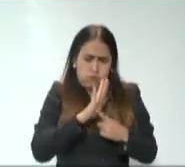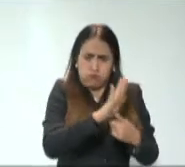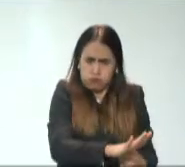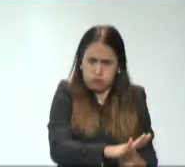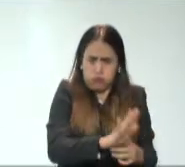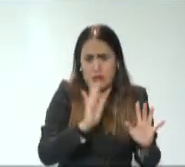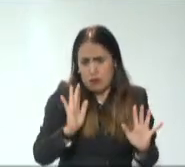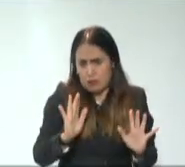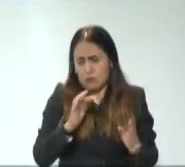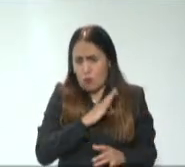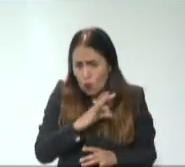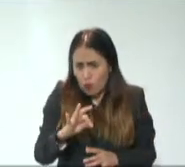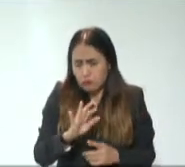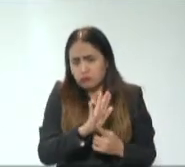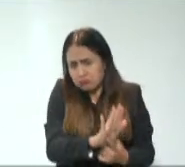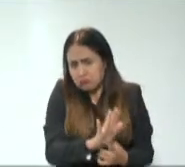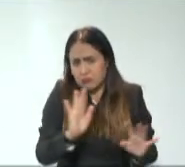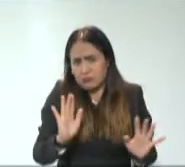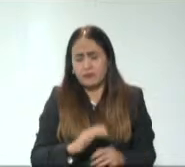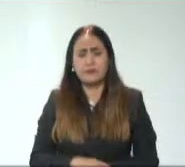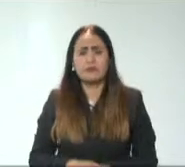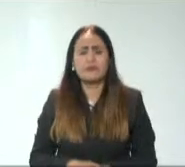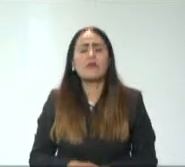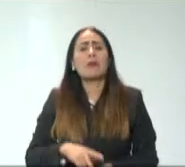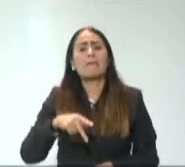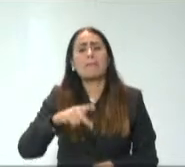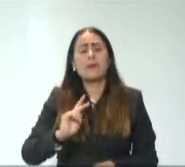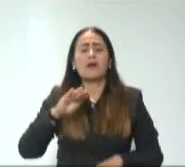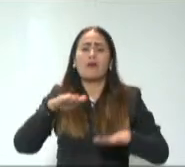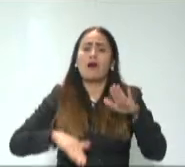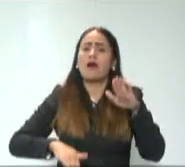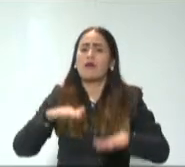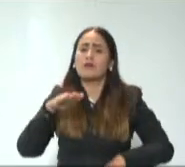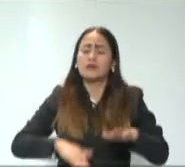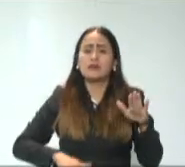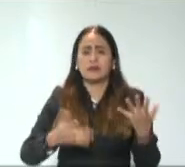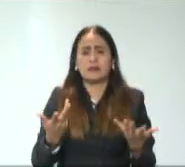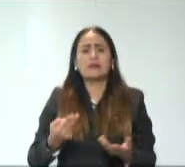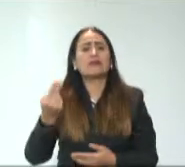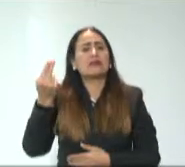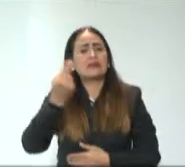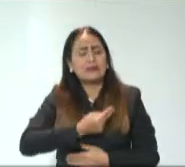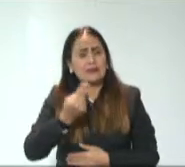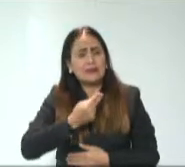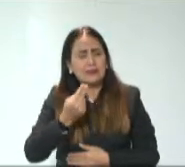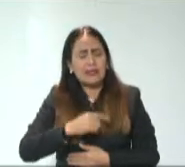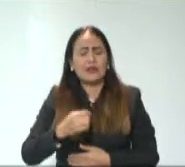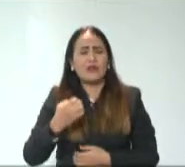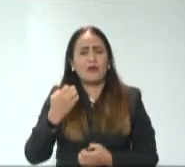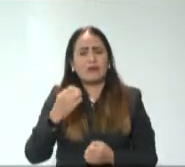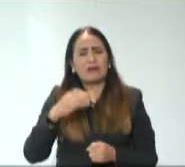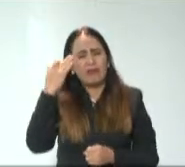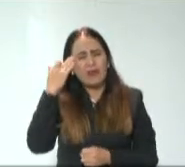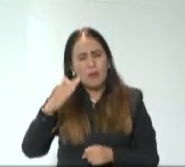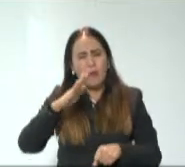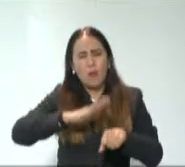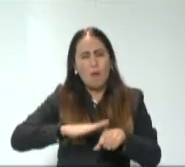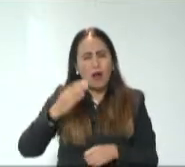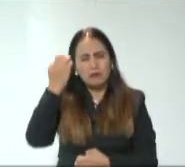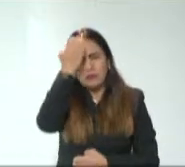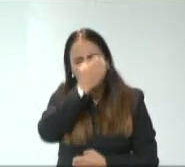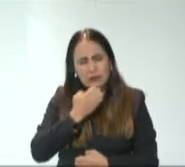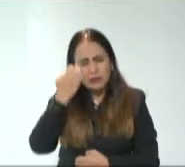está disponible el escenario Es que a veces se requiere de un mayor análisis de tiempo para